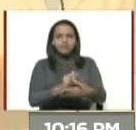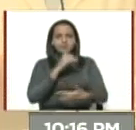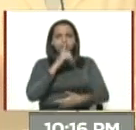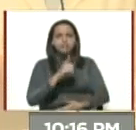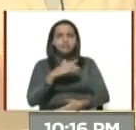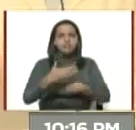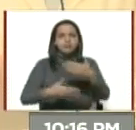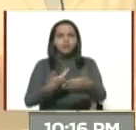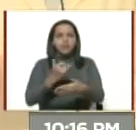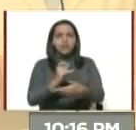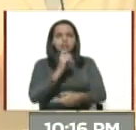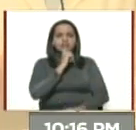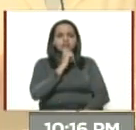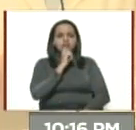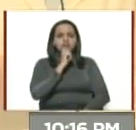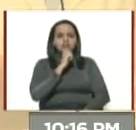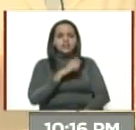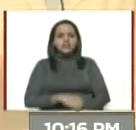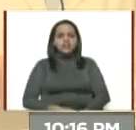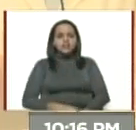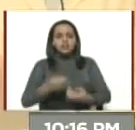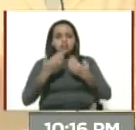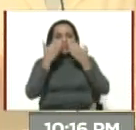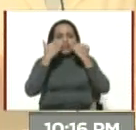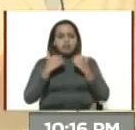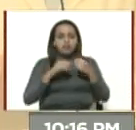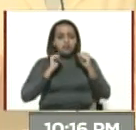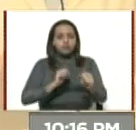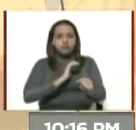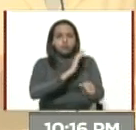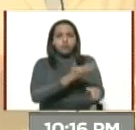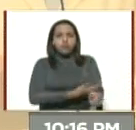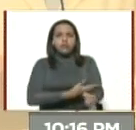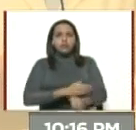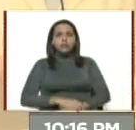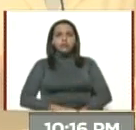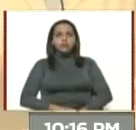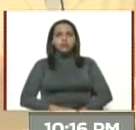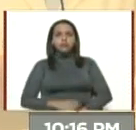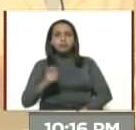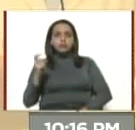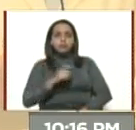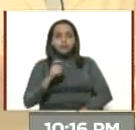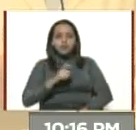paciente presentó dificultades respiratorias severas que requirió